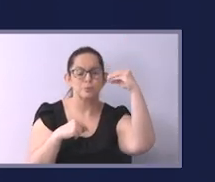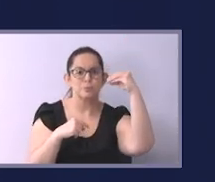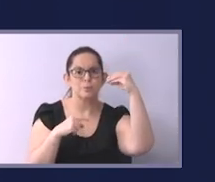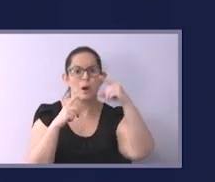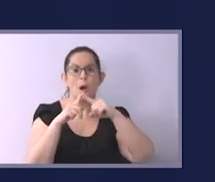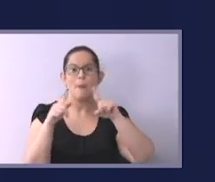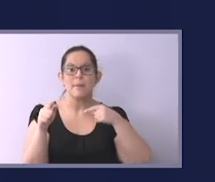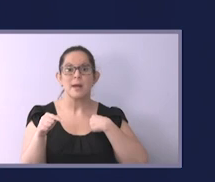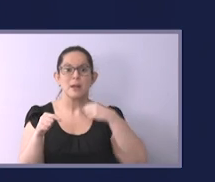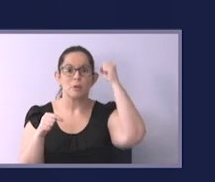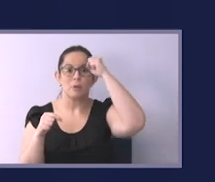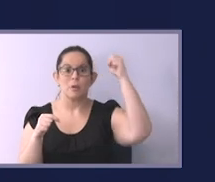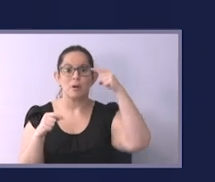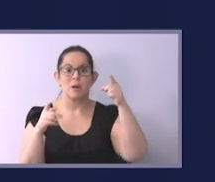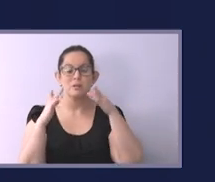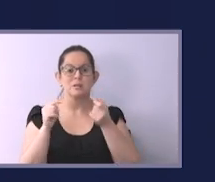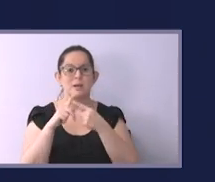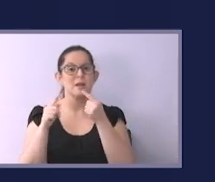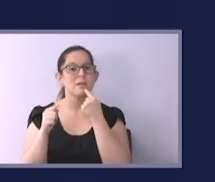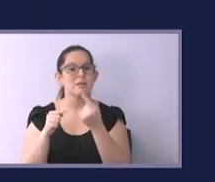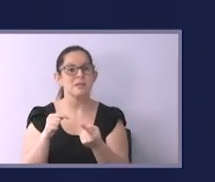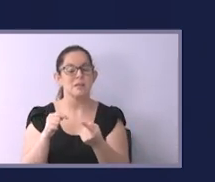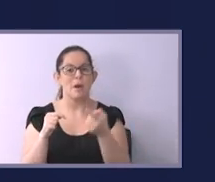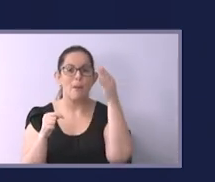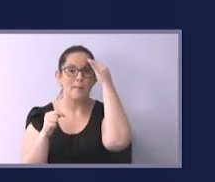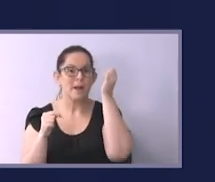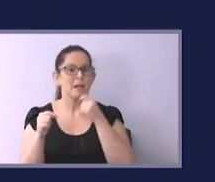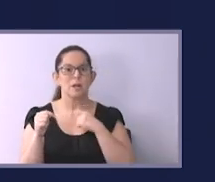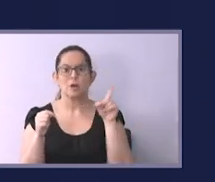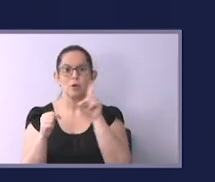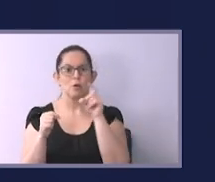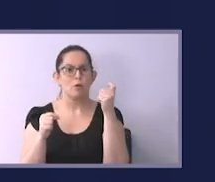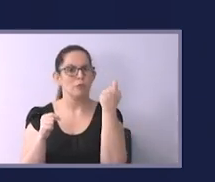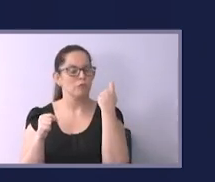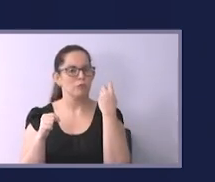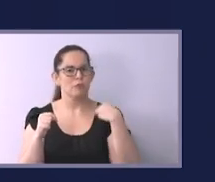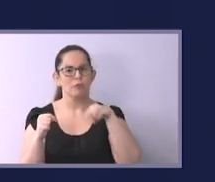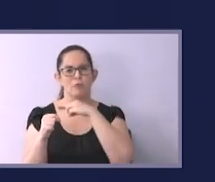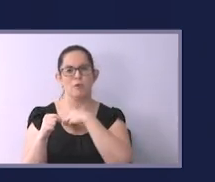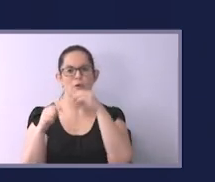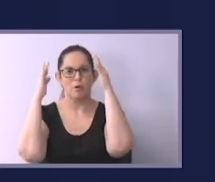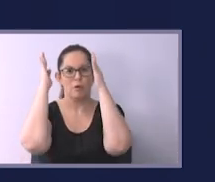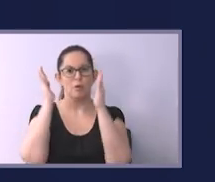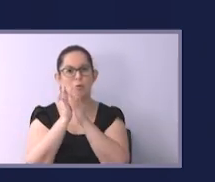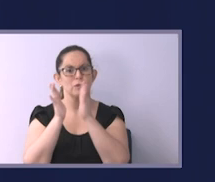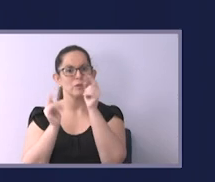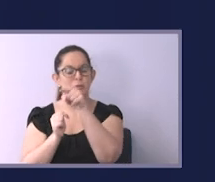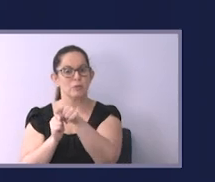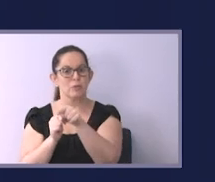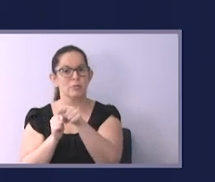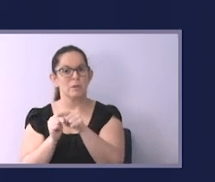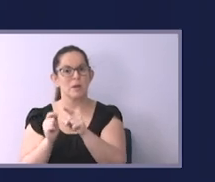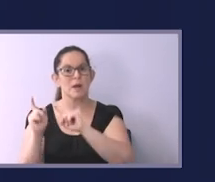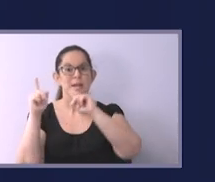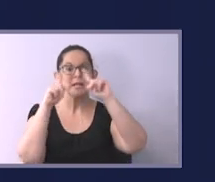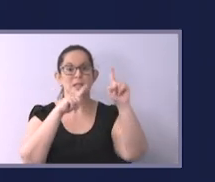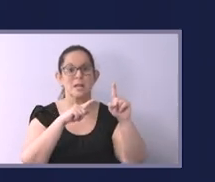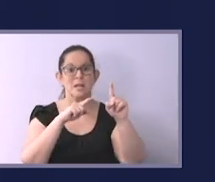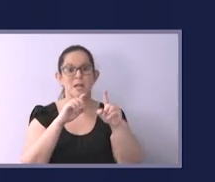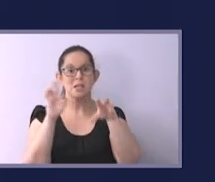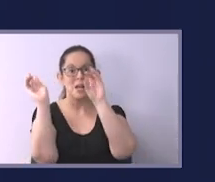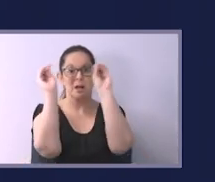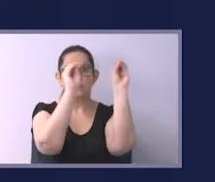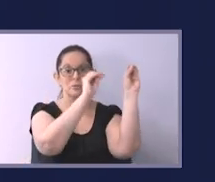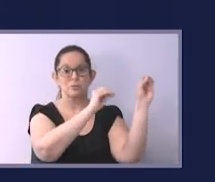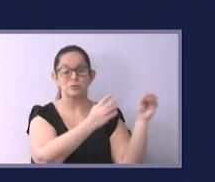Mas las prudentes respondieron diciendo: para que no nos falte a nosotras y a vosotras, id más bien a los que